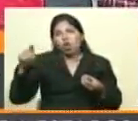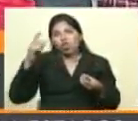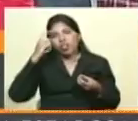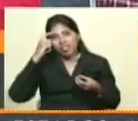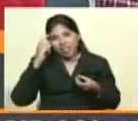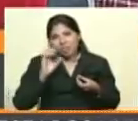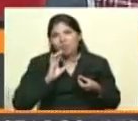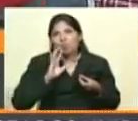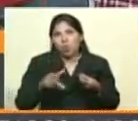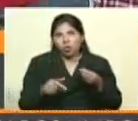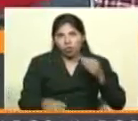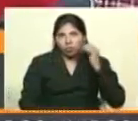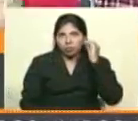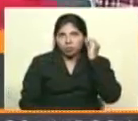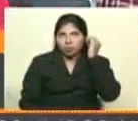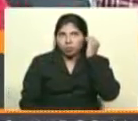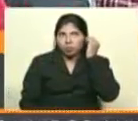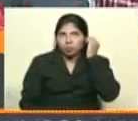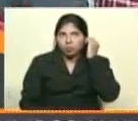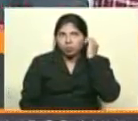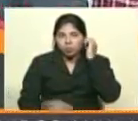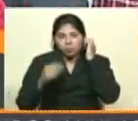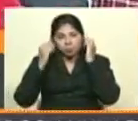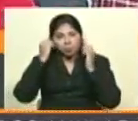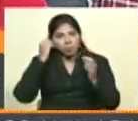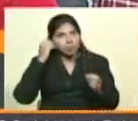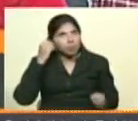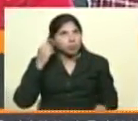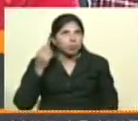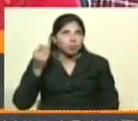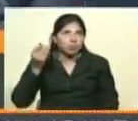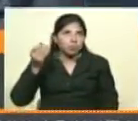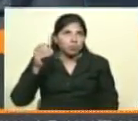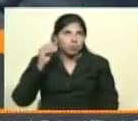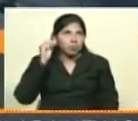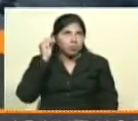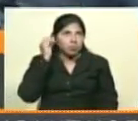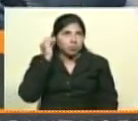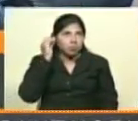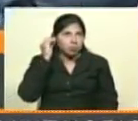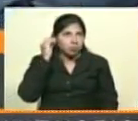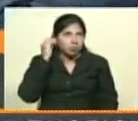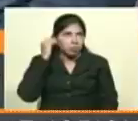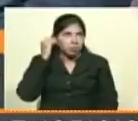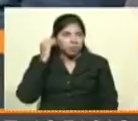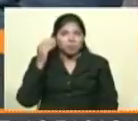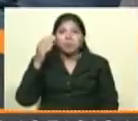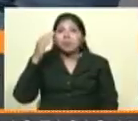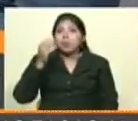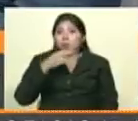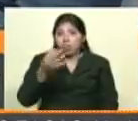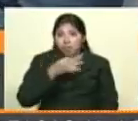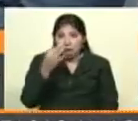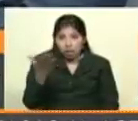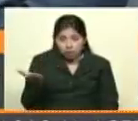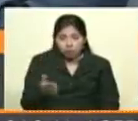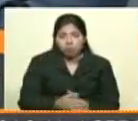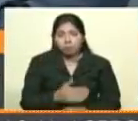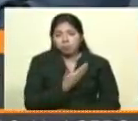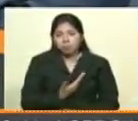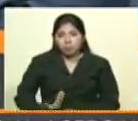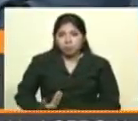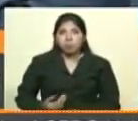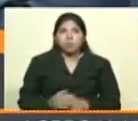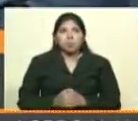¿Ok? Bueno, gracias. Buenas tardes, presidente. Graya Casella por Venezolana de Televisión. Me gustaría conocer, el